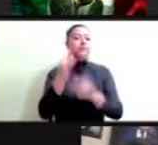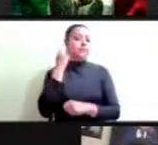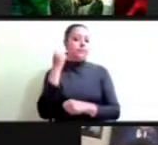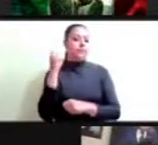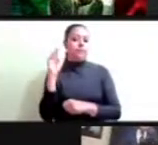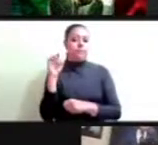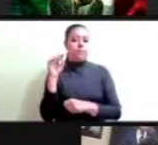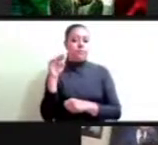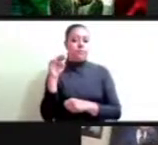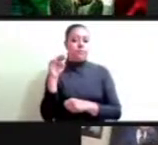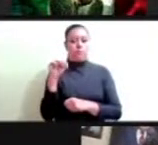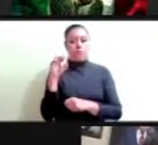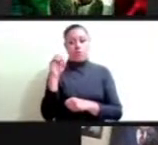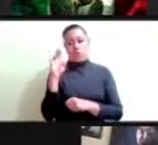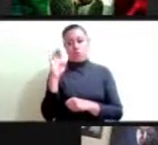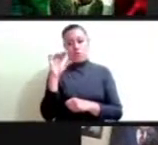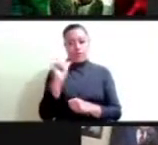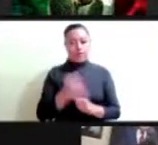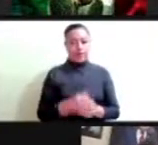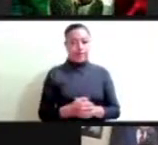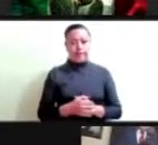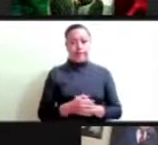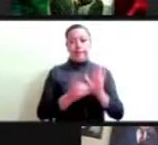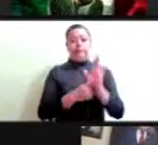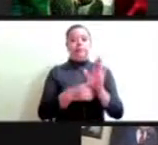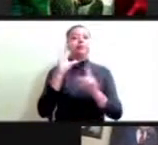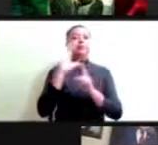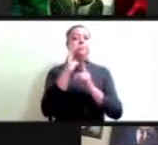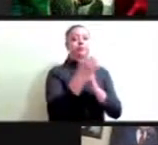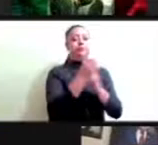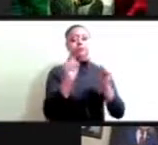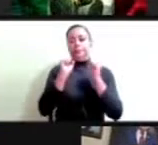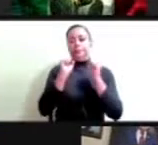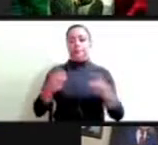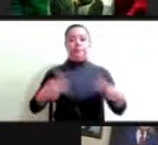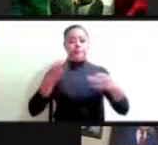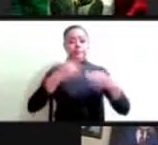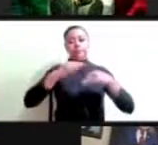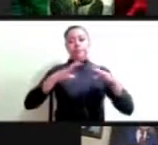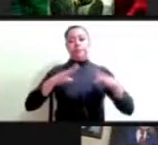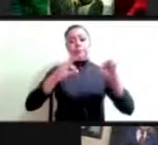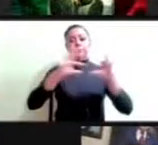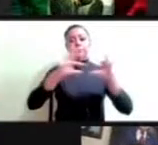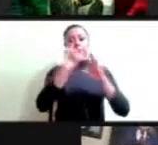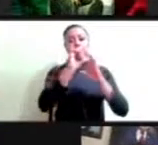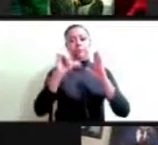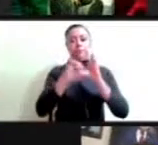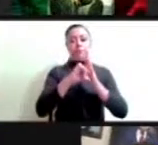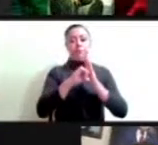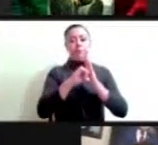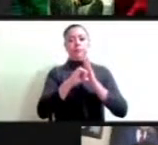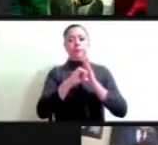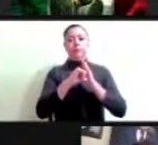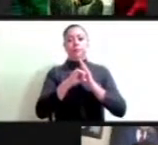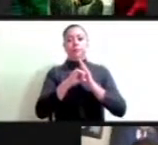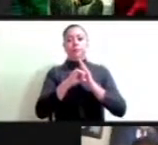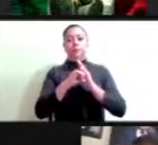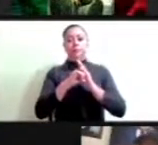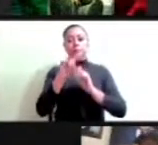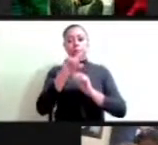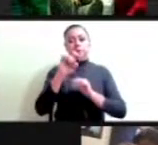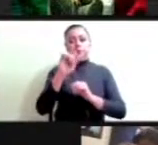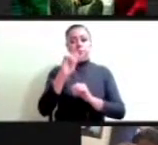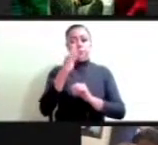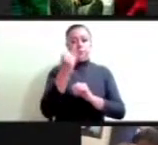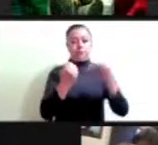la Comisión de Seguridad Ciudadana. Para fundamentar el dictamen y de conformidad con lo dispuesto por la fracción tercera del artículo 129 del reglamento del Congreso de